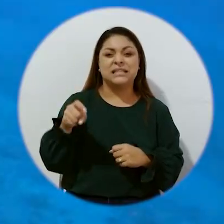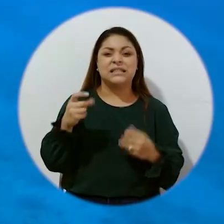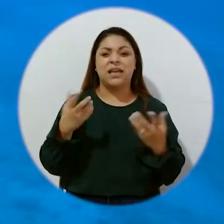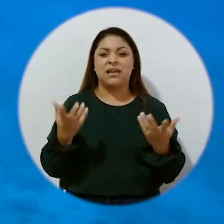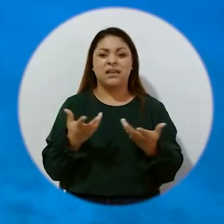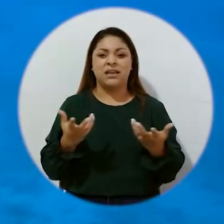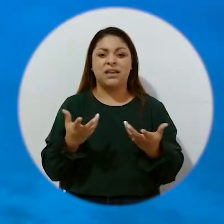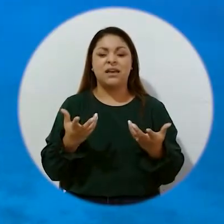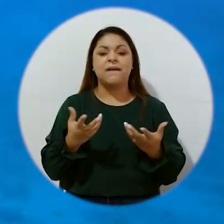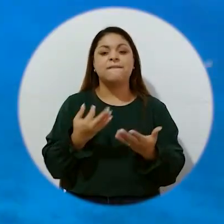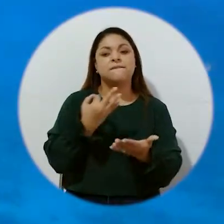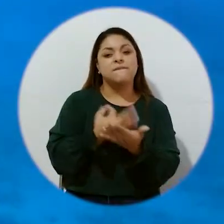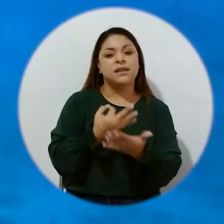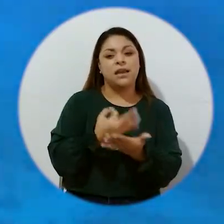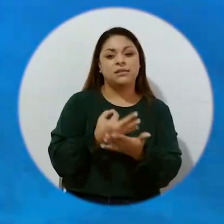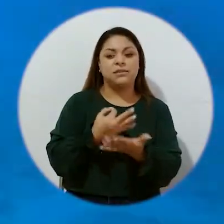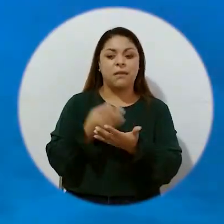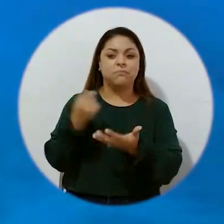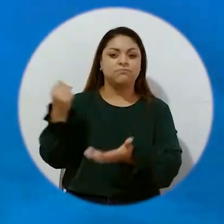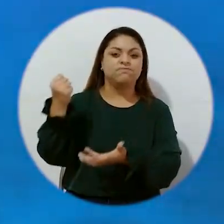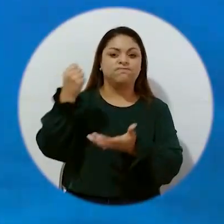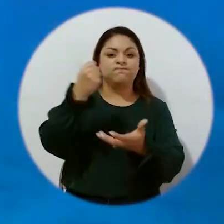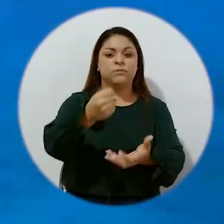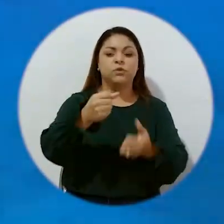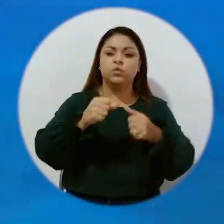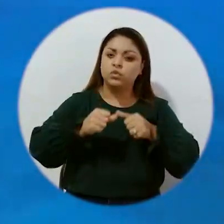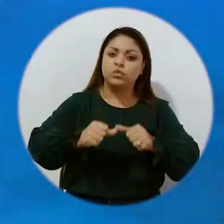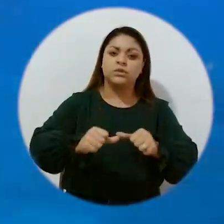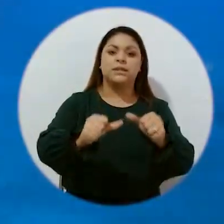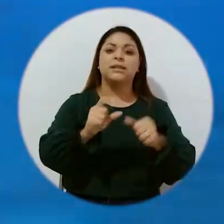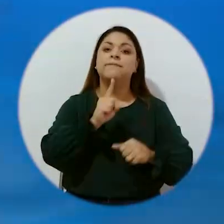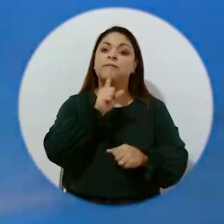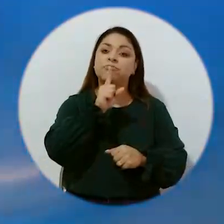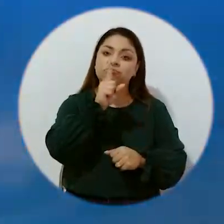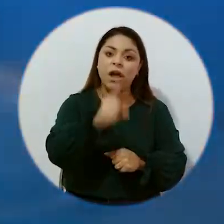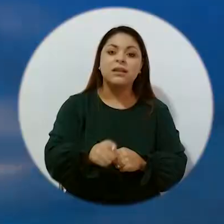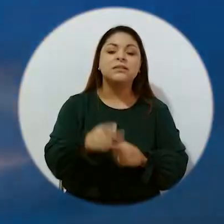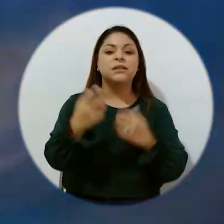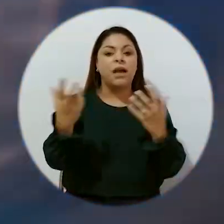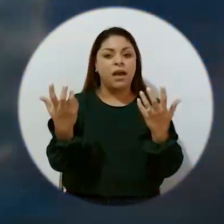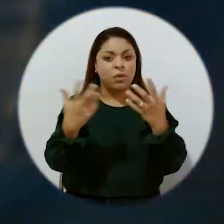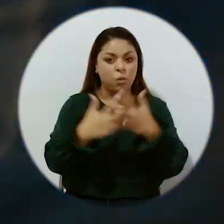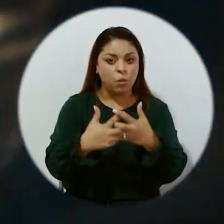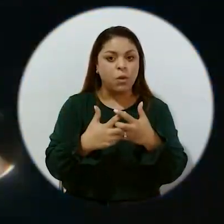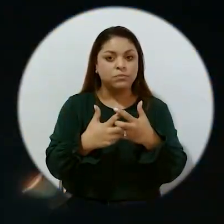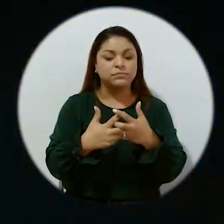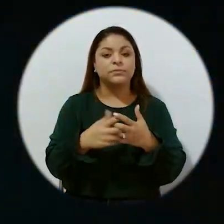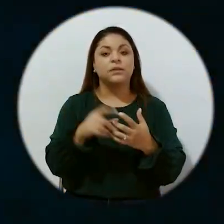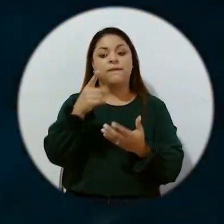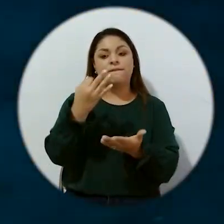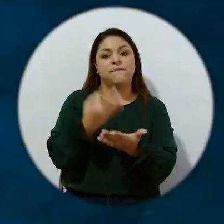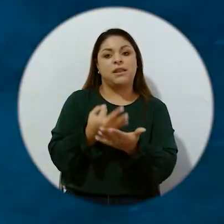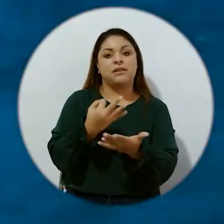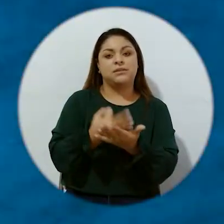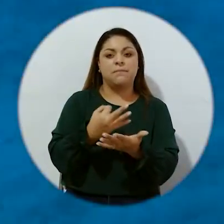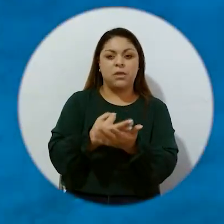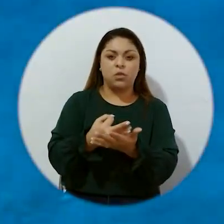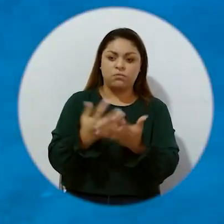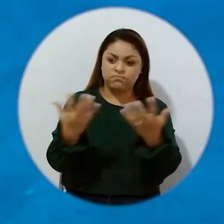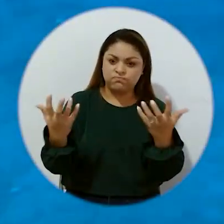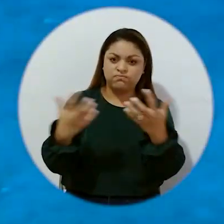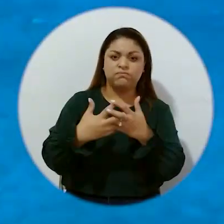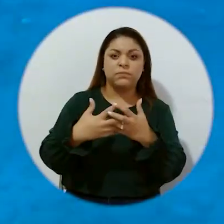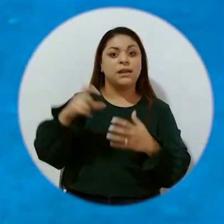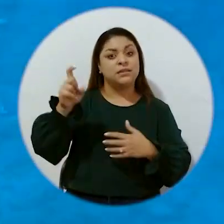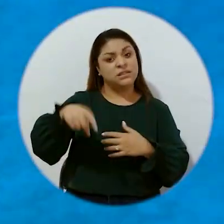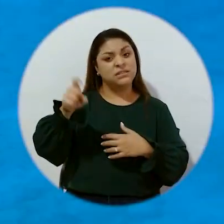necesita un financiamiento sostenible, realista, adecuado, y un financiamiento acorde